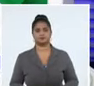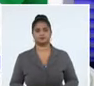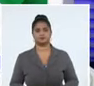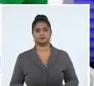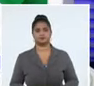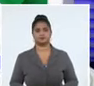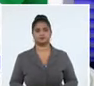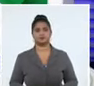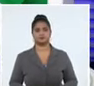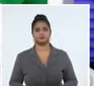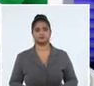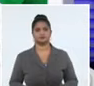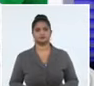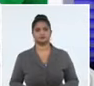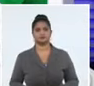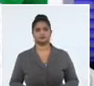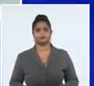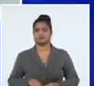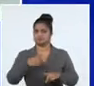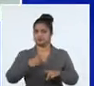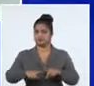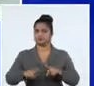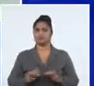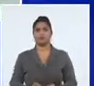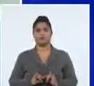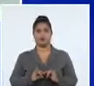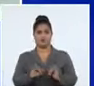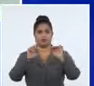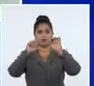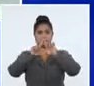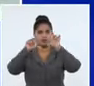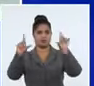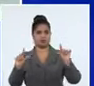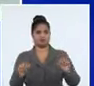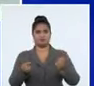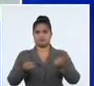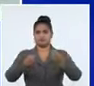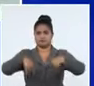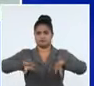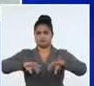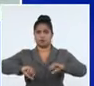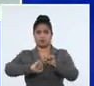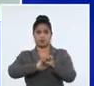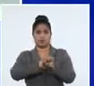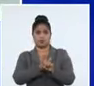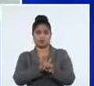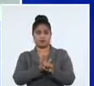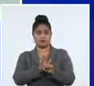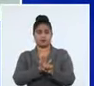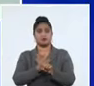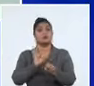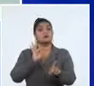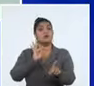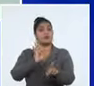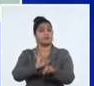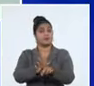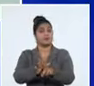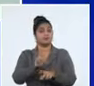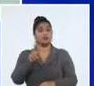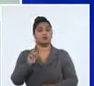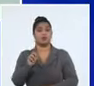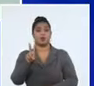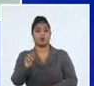Finalmente, el gráfico que muestra el comportamiento de la pandemia desde el año 2020, ahí lo